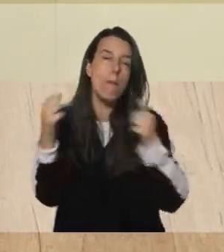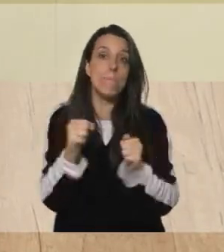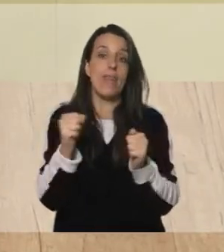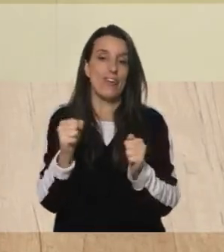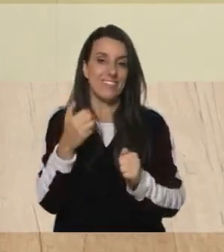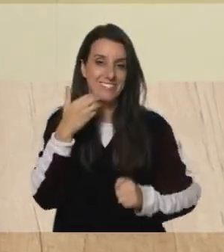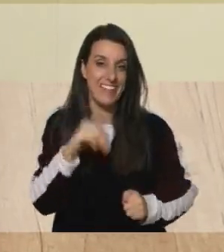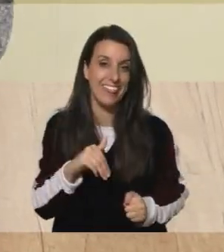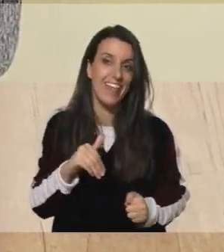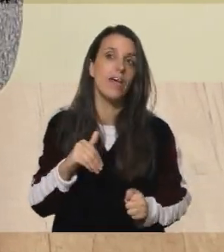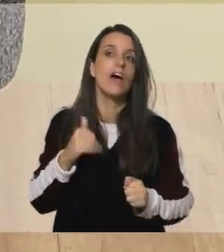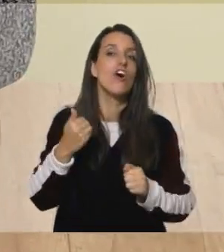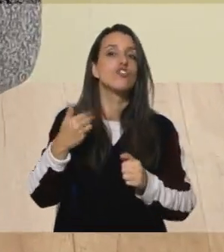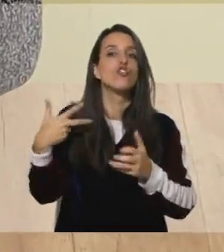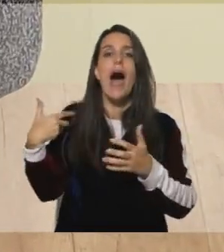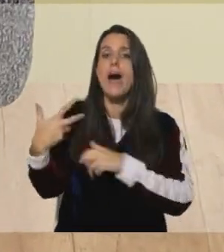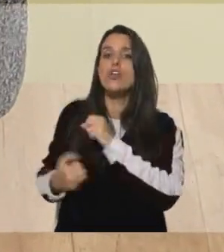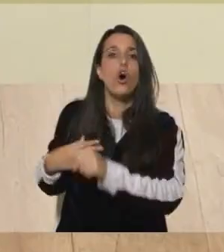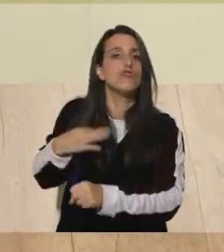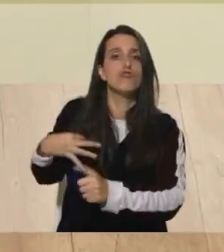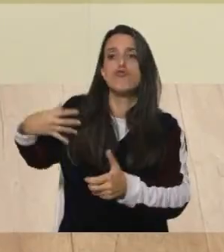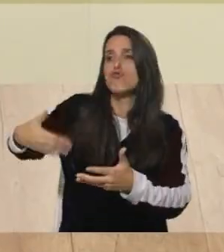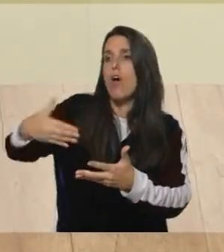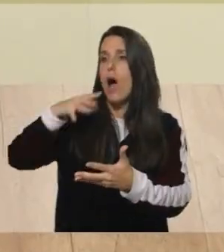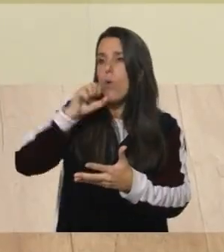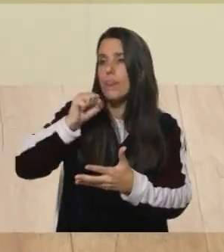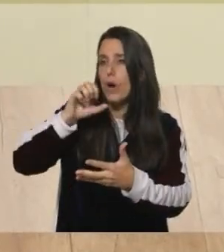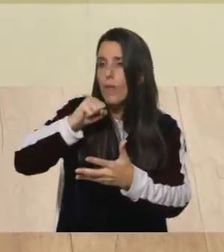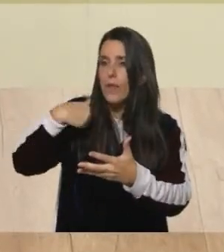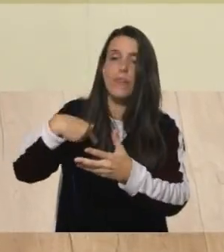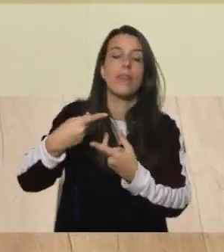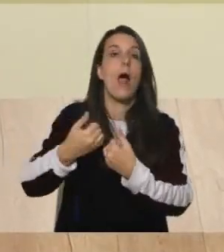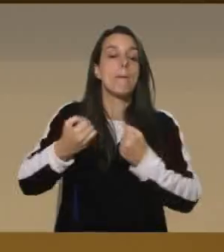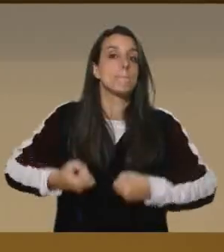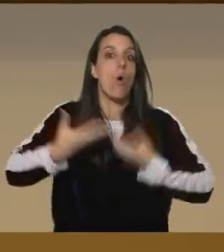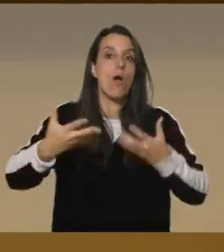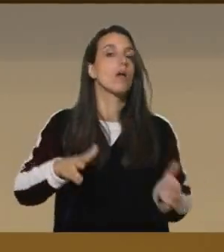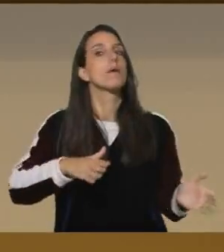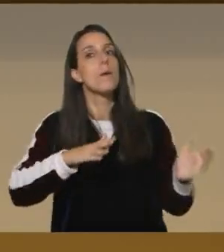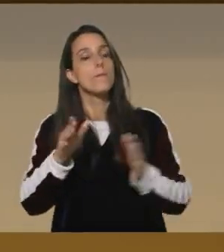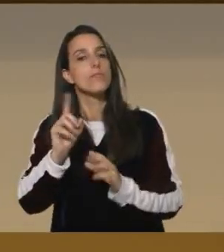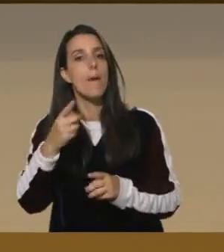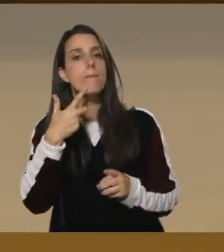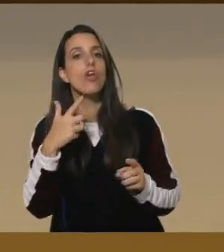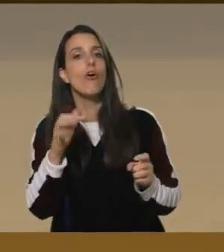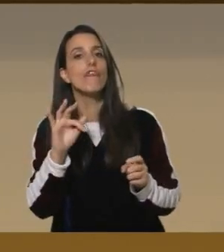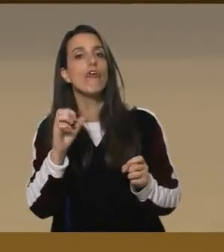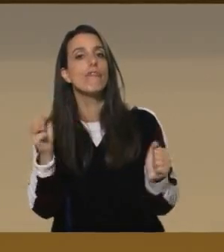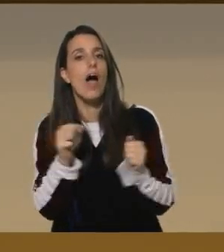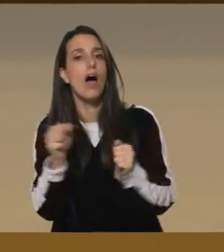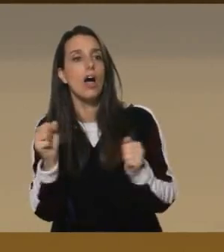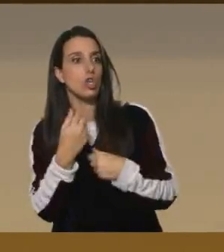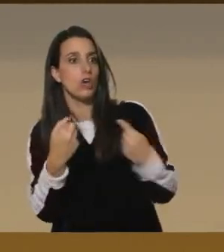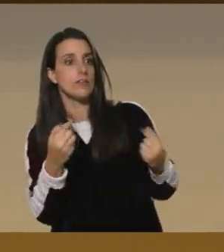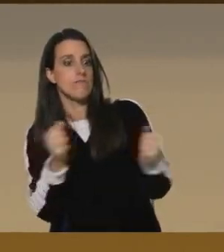que hace a lo que es el miedo en sí mismo se activa y tenés todos los eventos y lo mismo también con las fobias porque hacía referencia